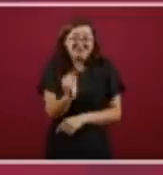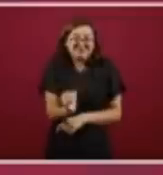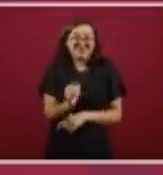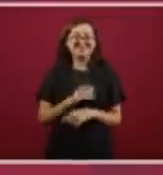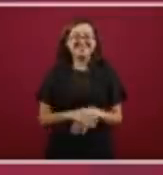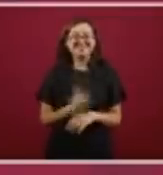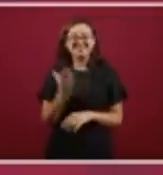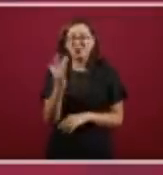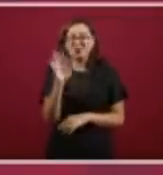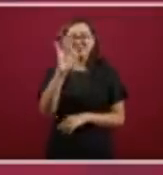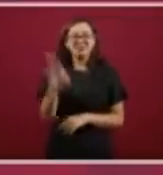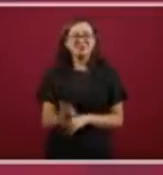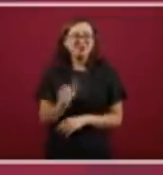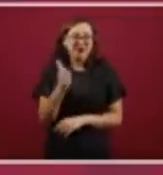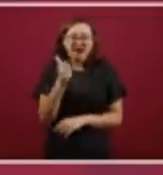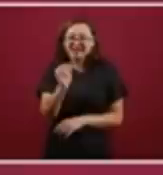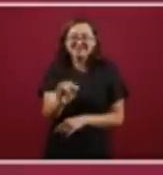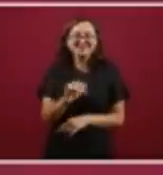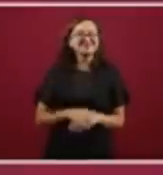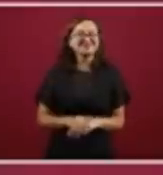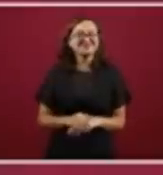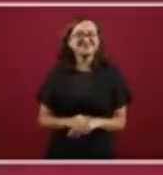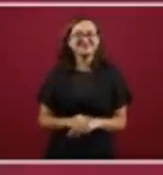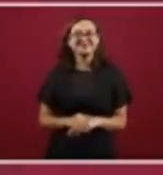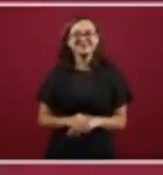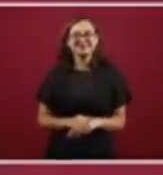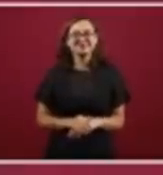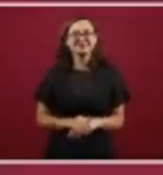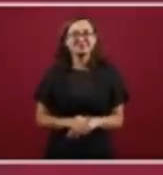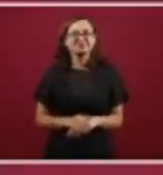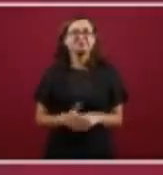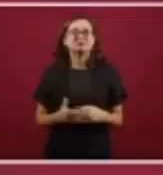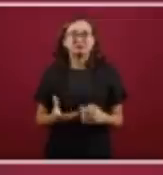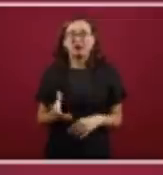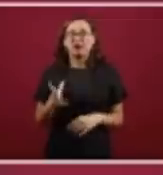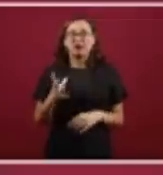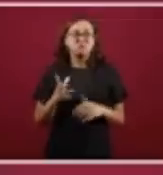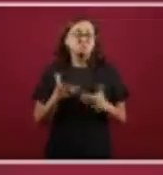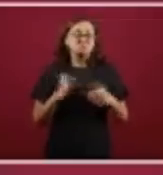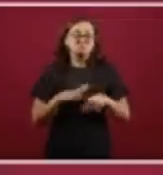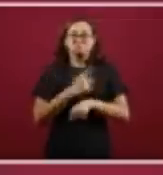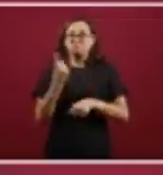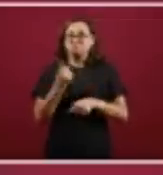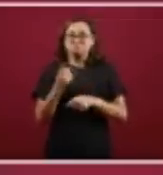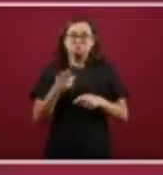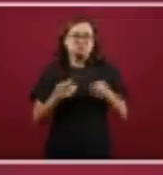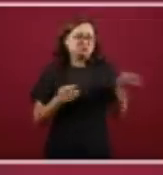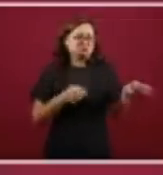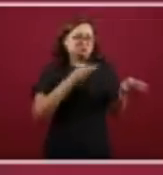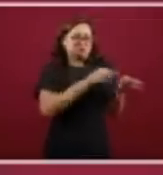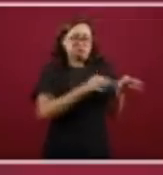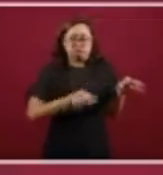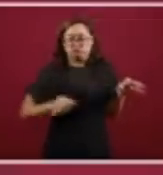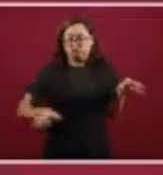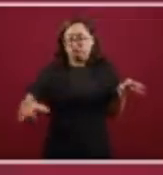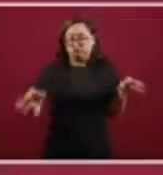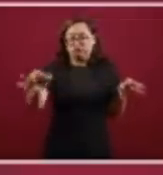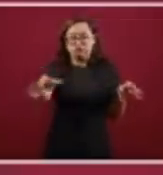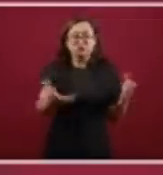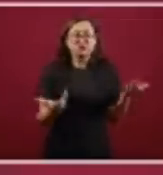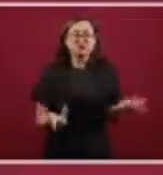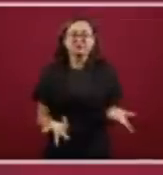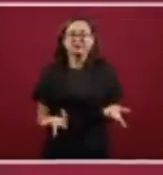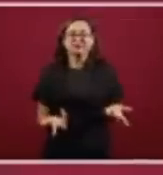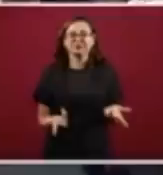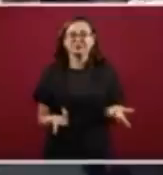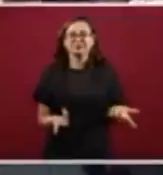más del 50% multigrado, o sea, hay una gran dispersión. Entonces, en un centro integrador, por